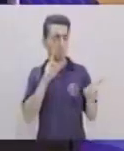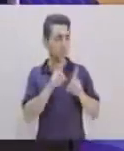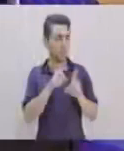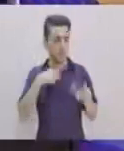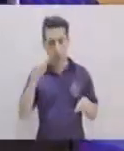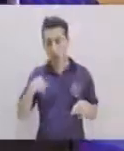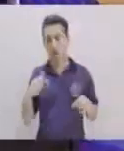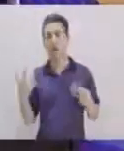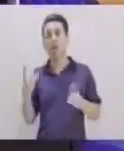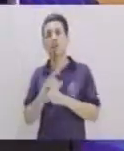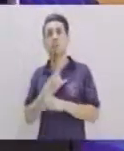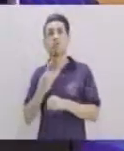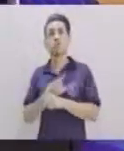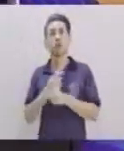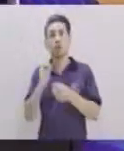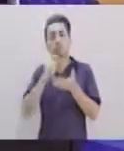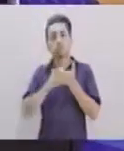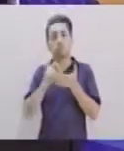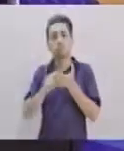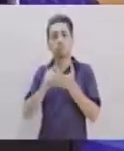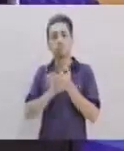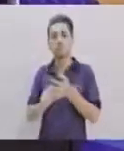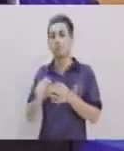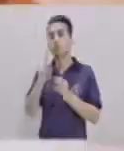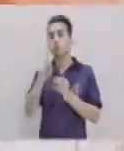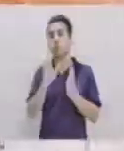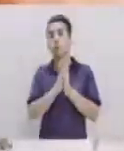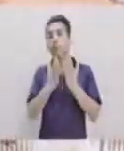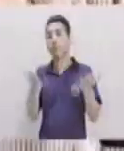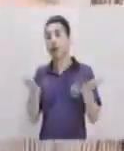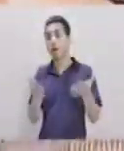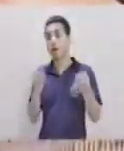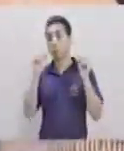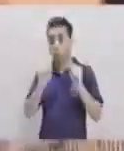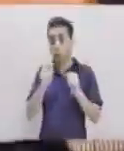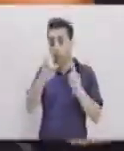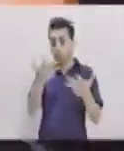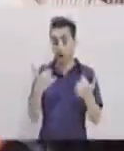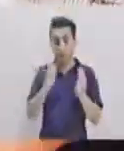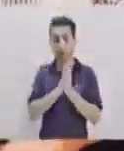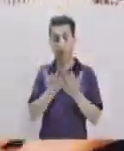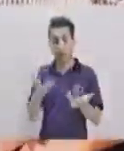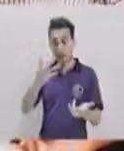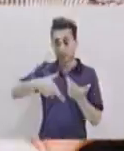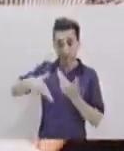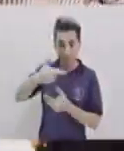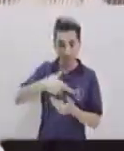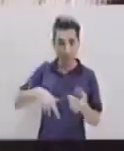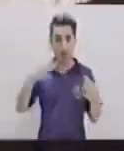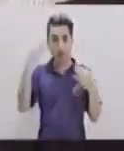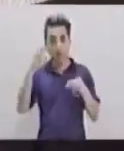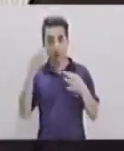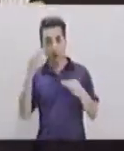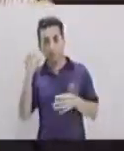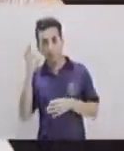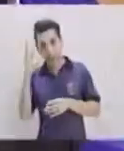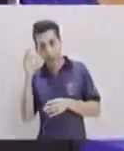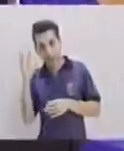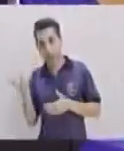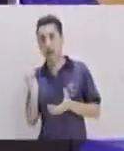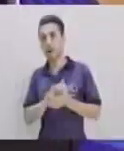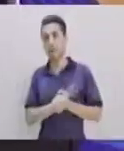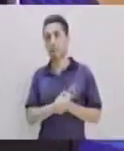utilizar, para poder anotar, un cuaderno puede ser reciclado con hojas blancas. Te lo